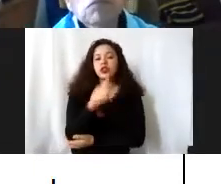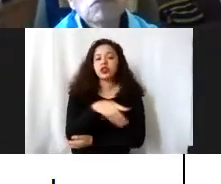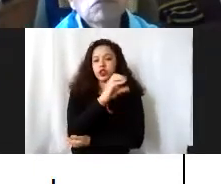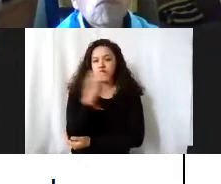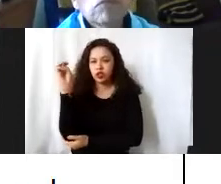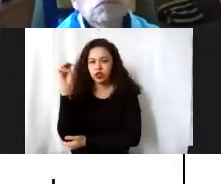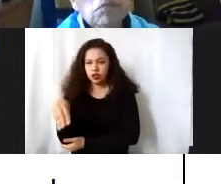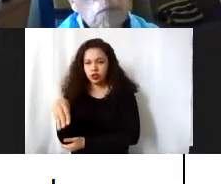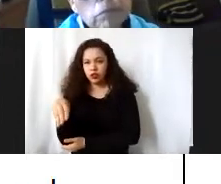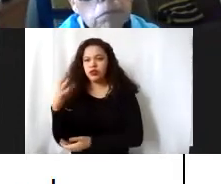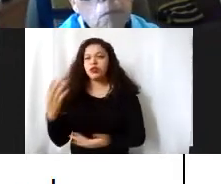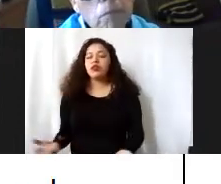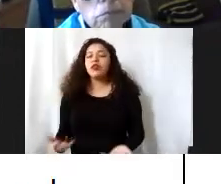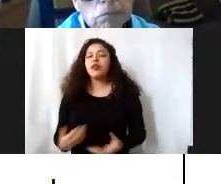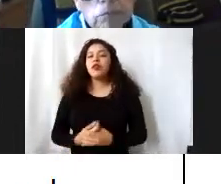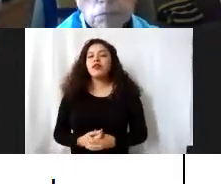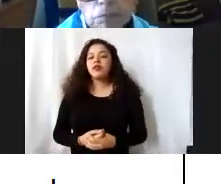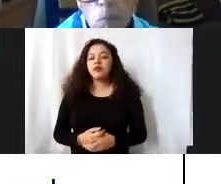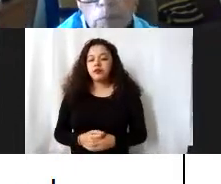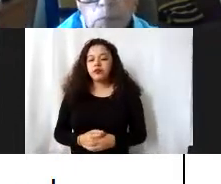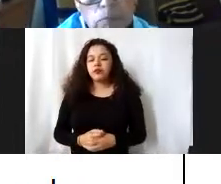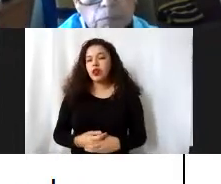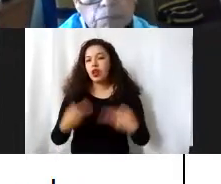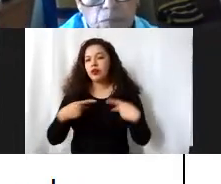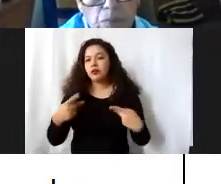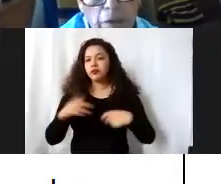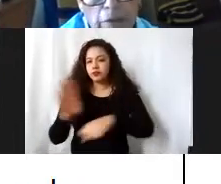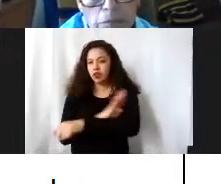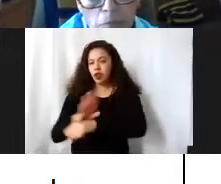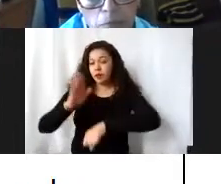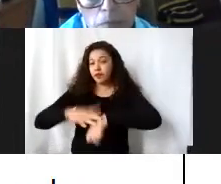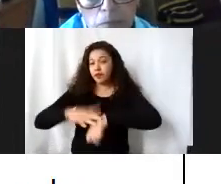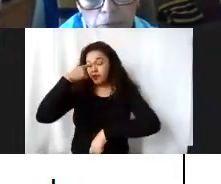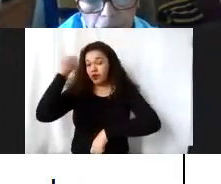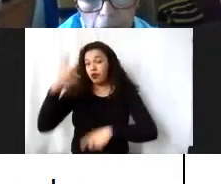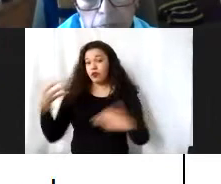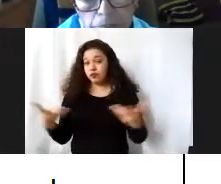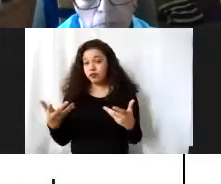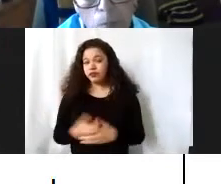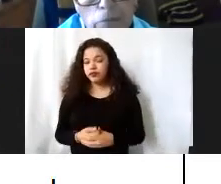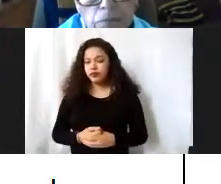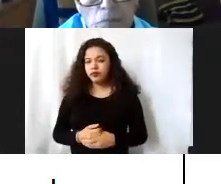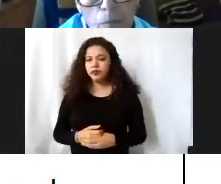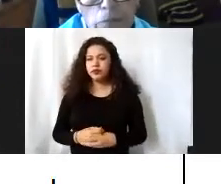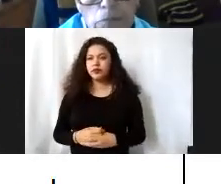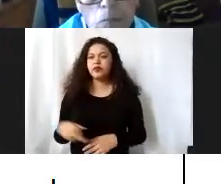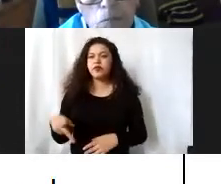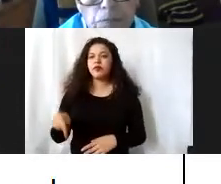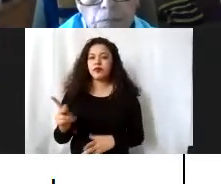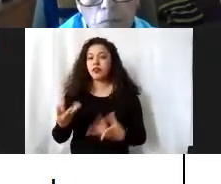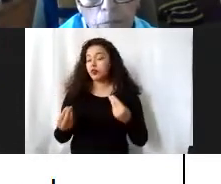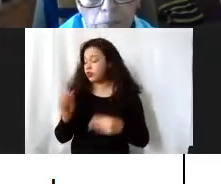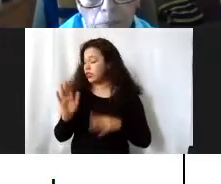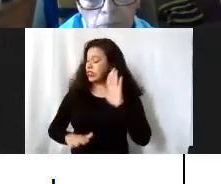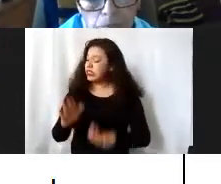que a los beneficiarios se les facilite. Ajá, pero muchas veces el